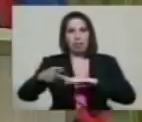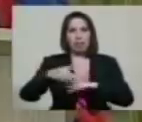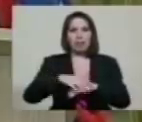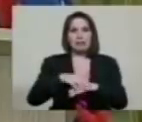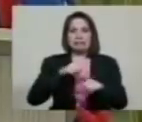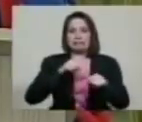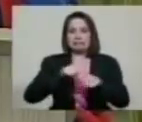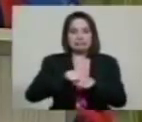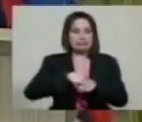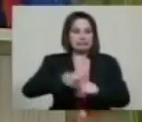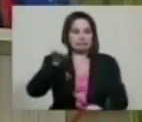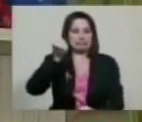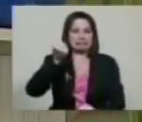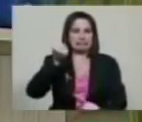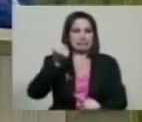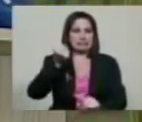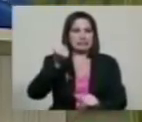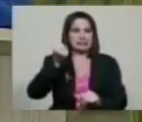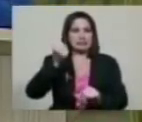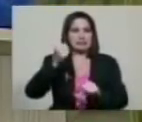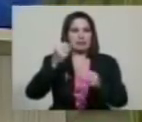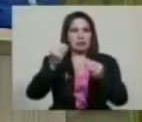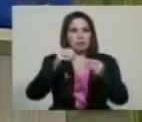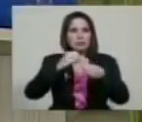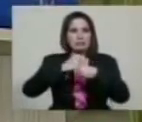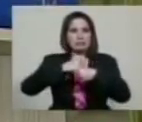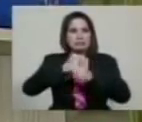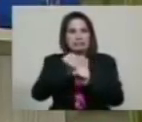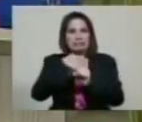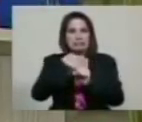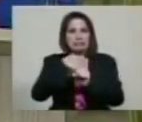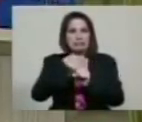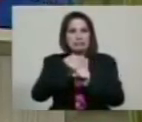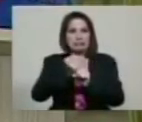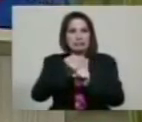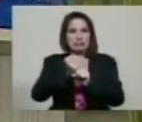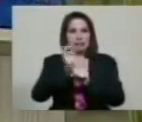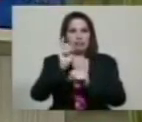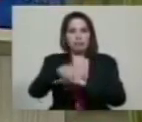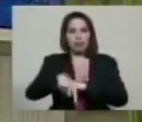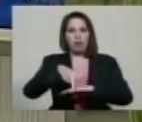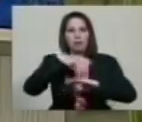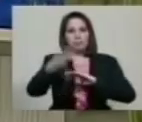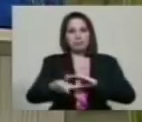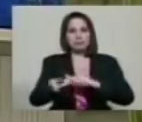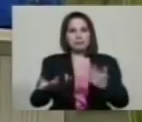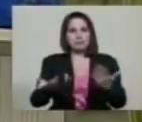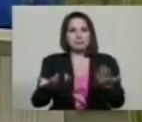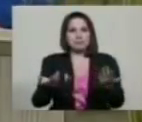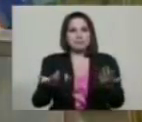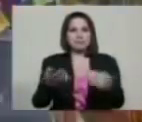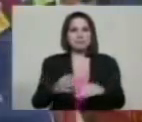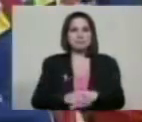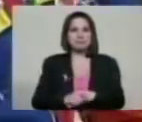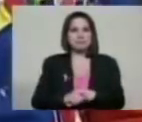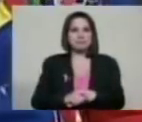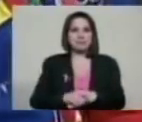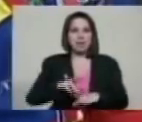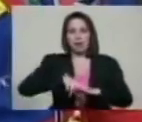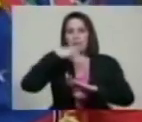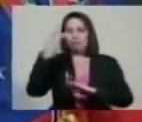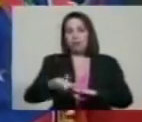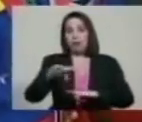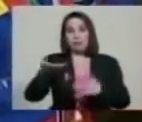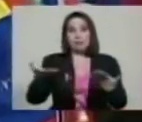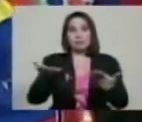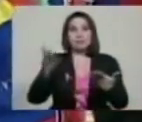se trancó, pero se trancó así, mira, como este lapicero, se trancó y caí así, ¿ves? De platanazo, y como yo soy